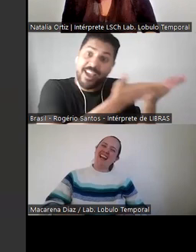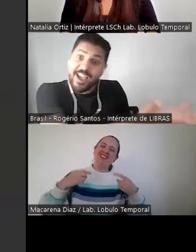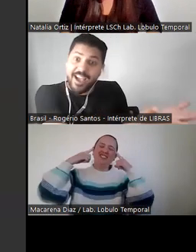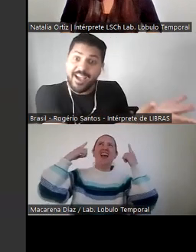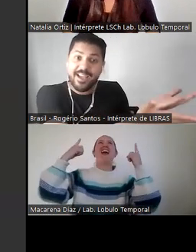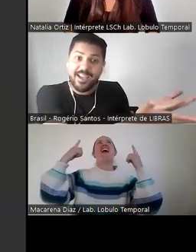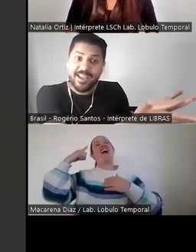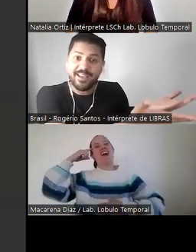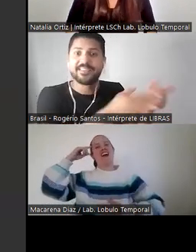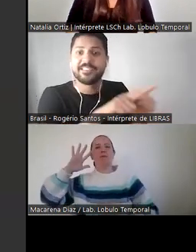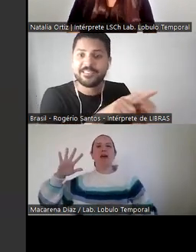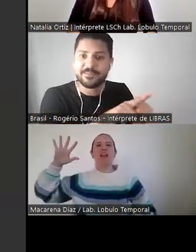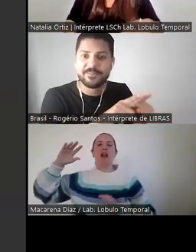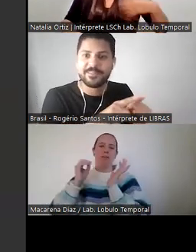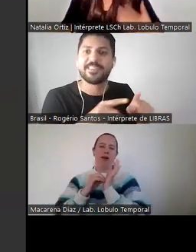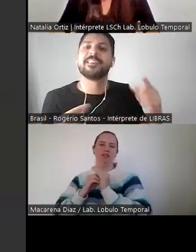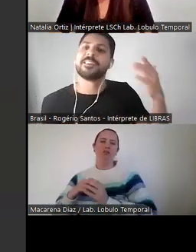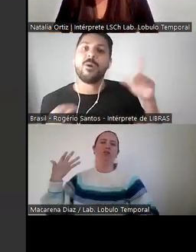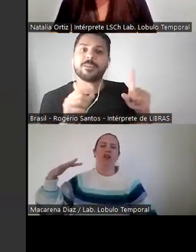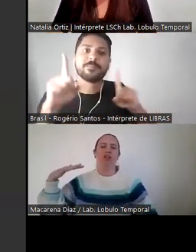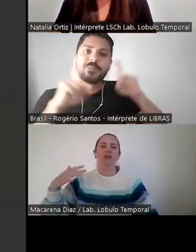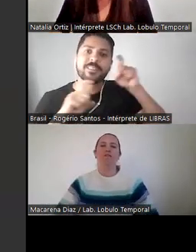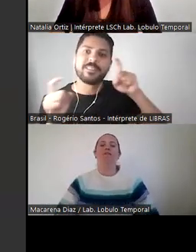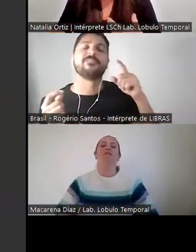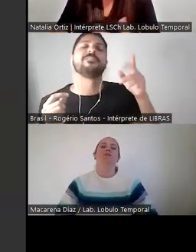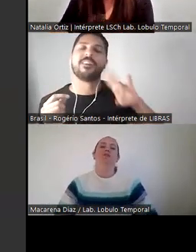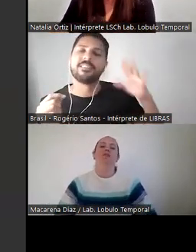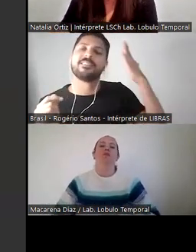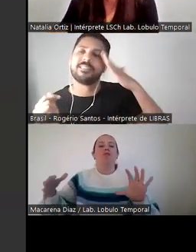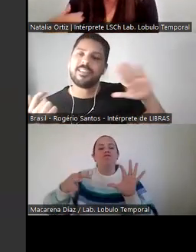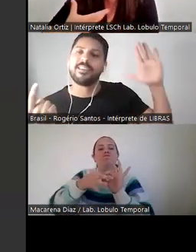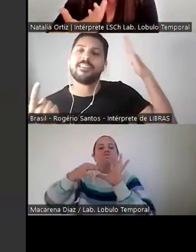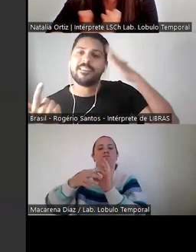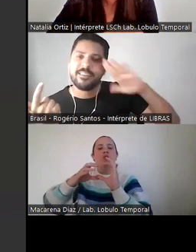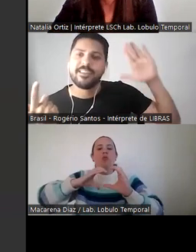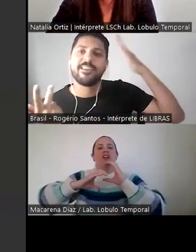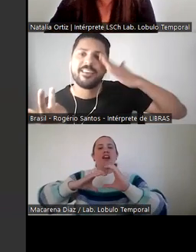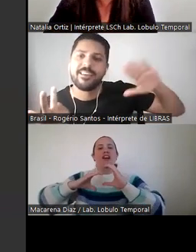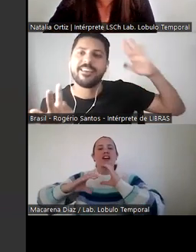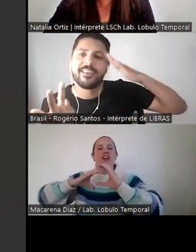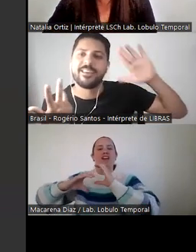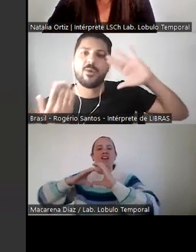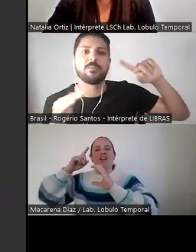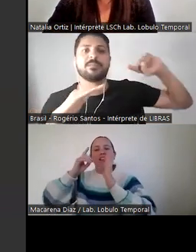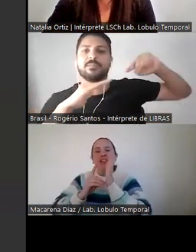señal propiamente tal. Y ahí se va a entender la idea, o se va a entender con mayor profundidad